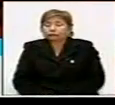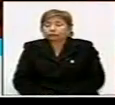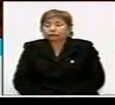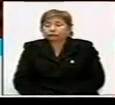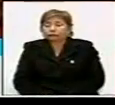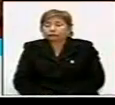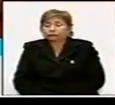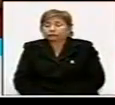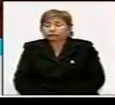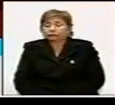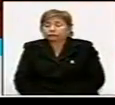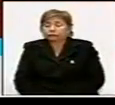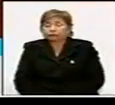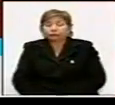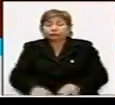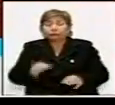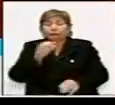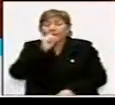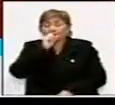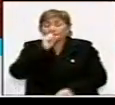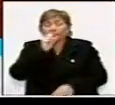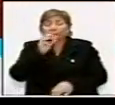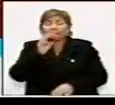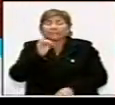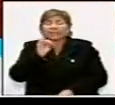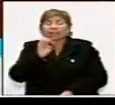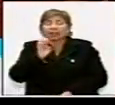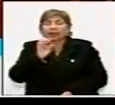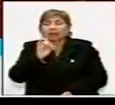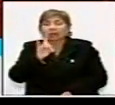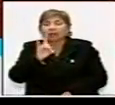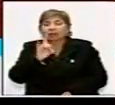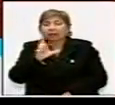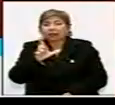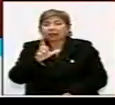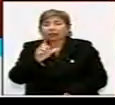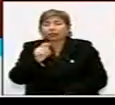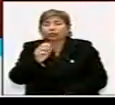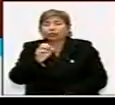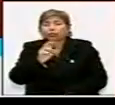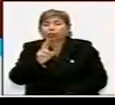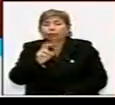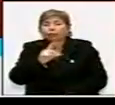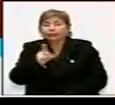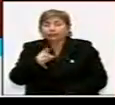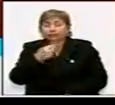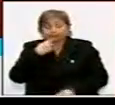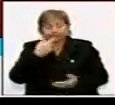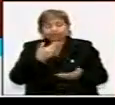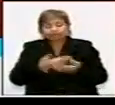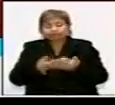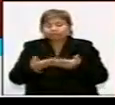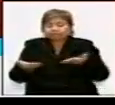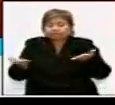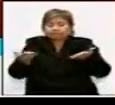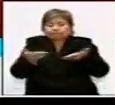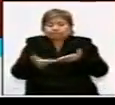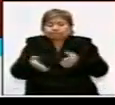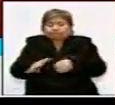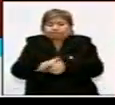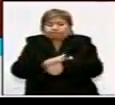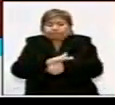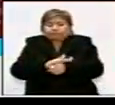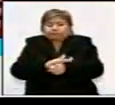el congresista miguel torres también había pedido para poder tratar de cubrir